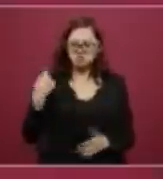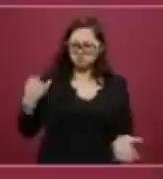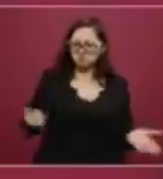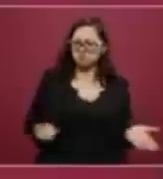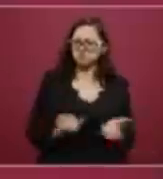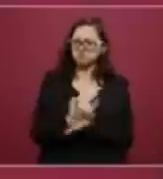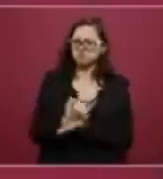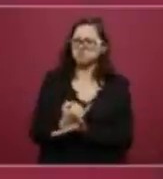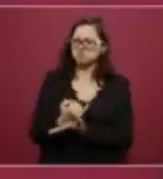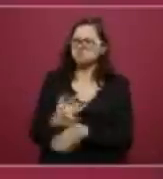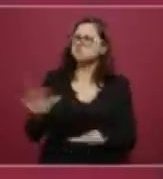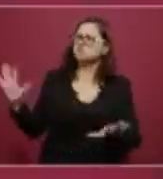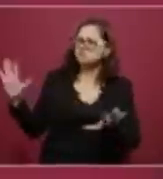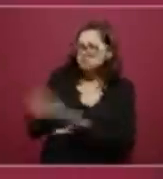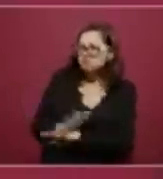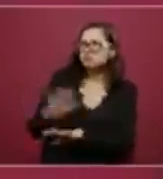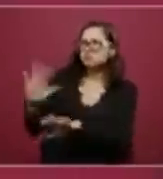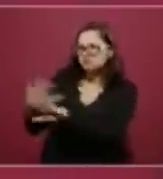en el caso del himno,